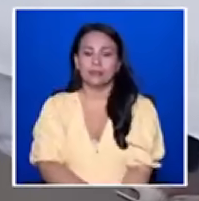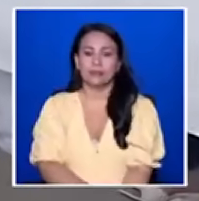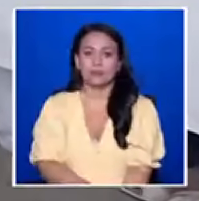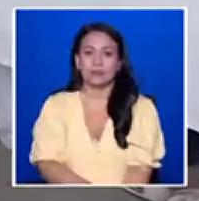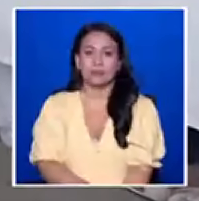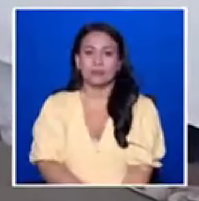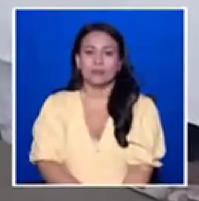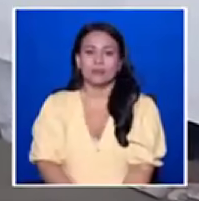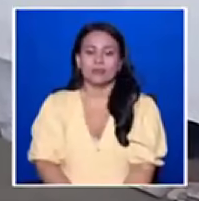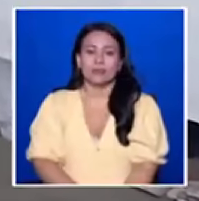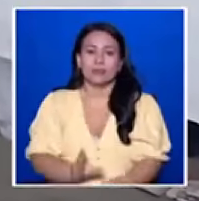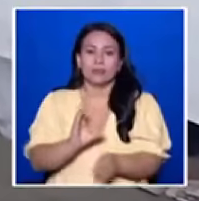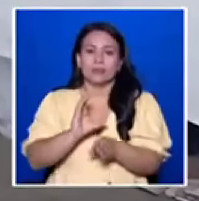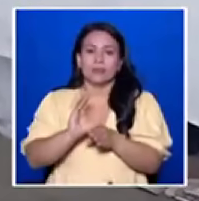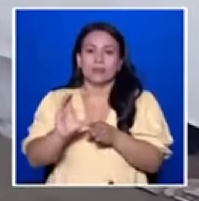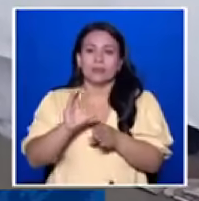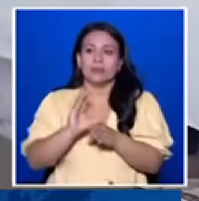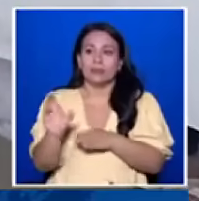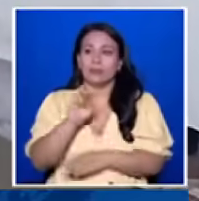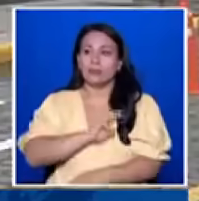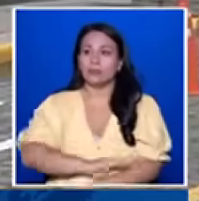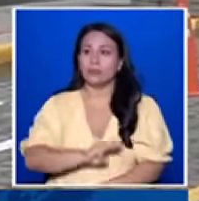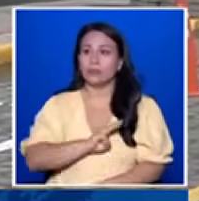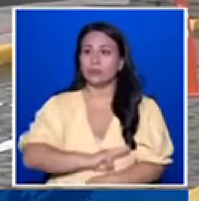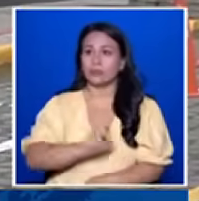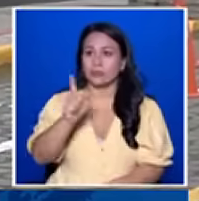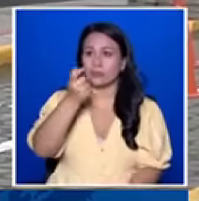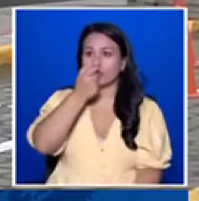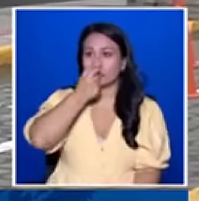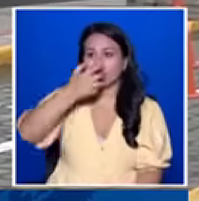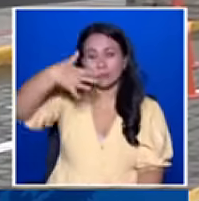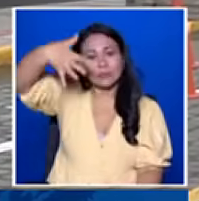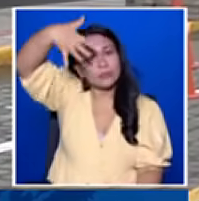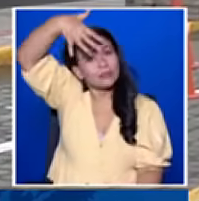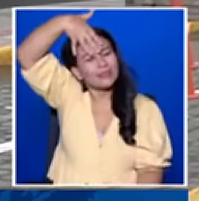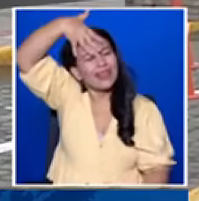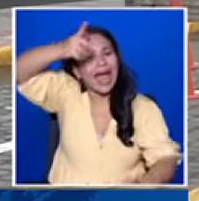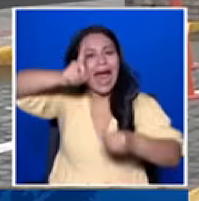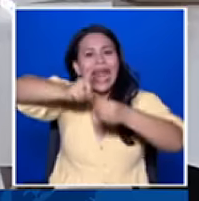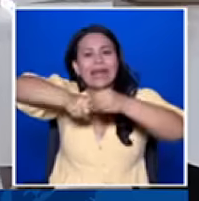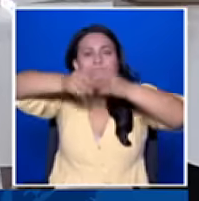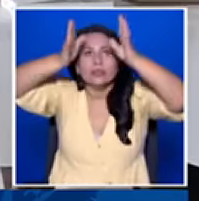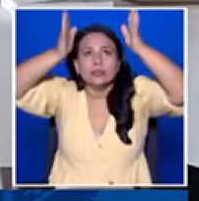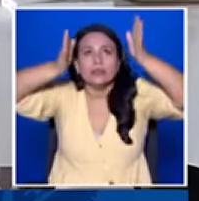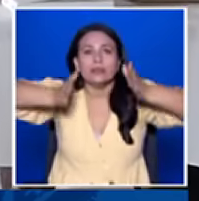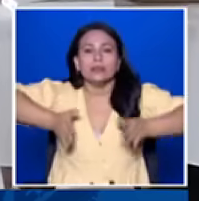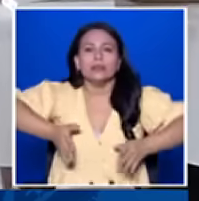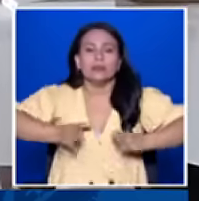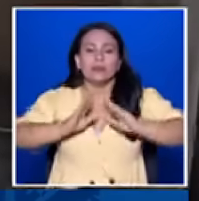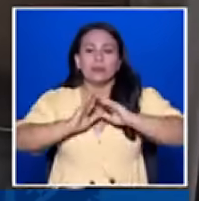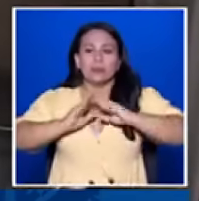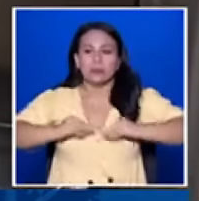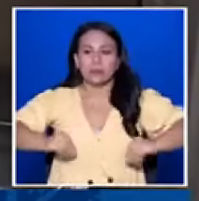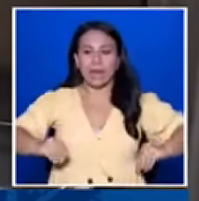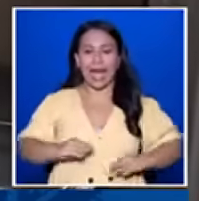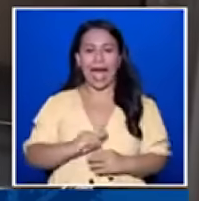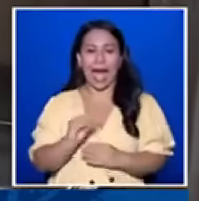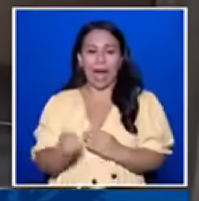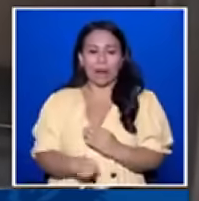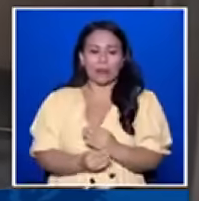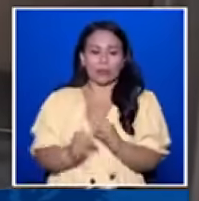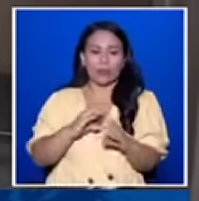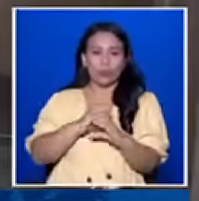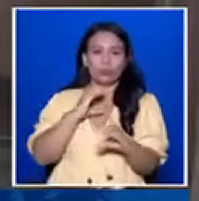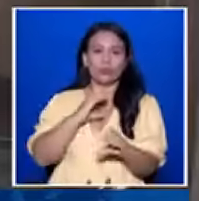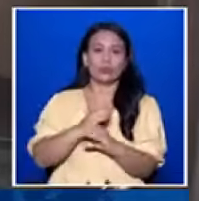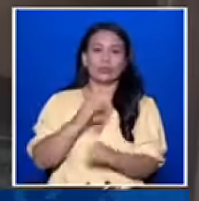El Pleno del Consejo Municipal de Santo Domingo sesionó en el edificio del Registro de la Propiedad. Ahí discutieron el incremento del pasaje de bus